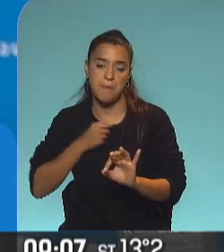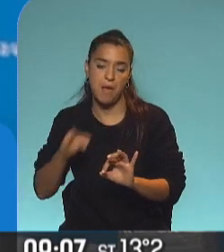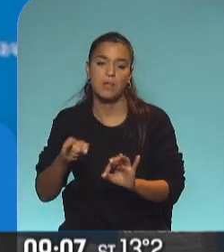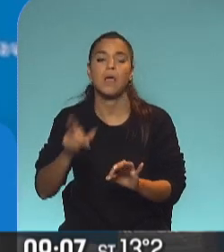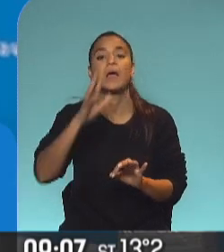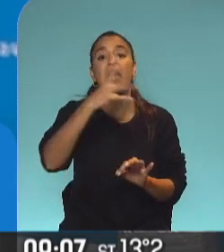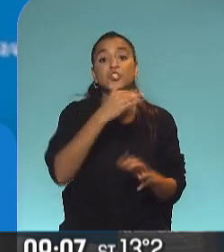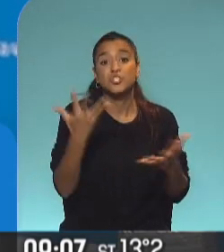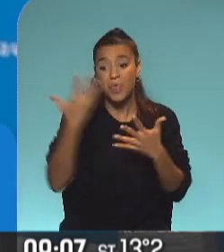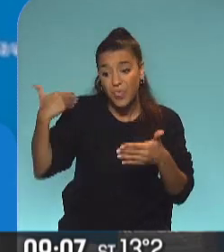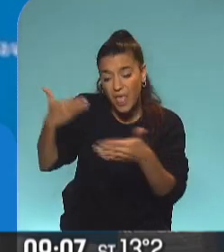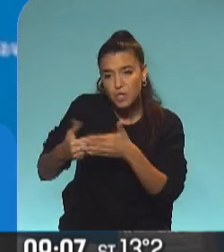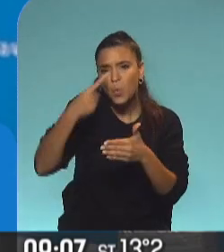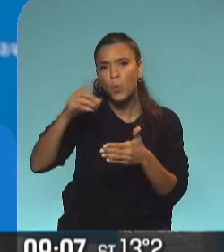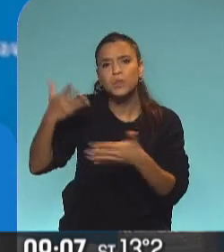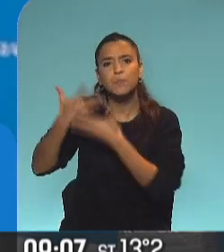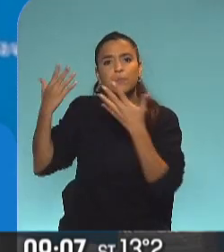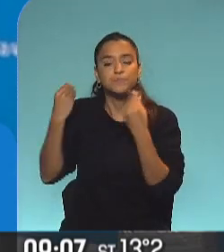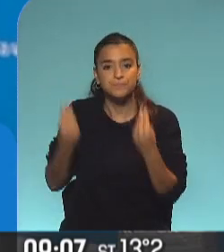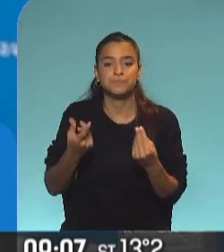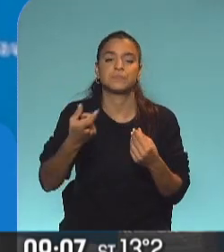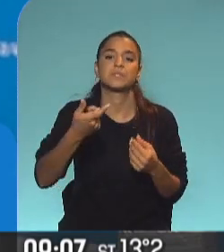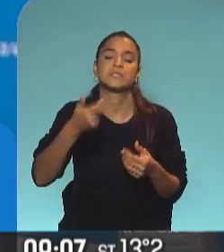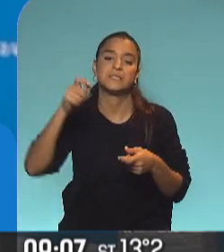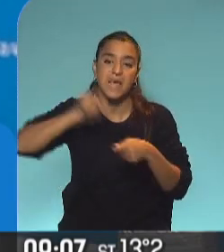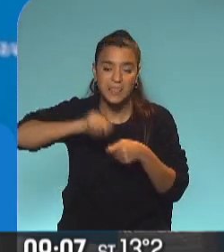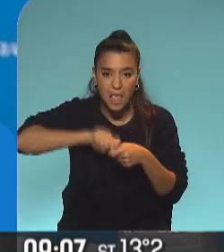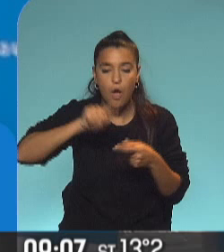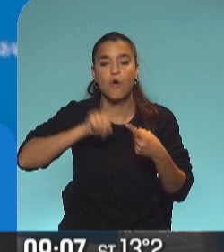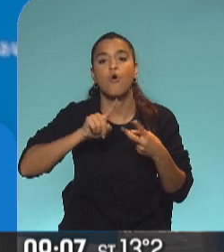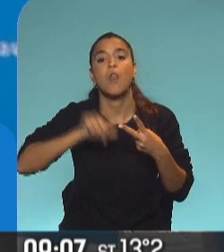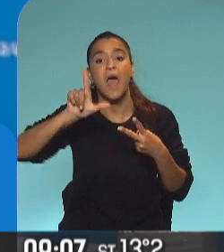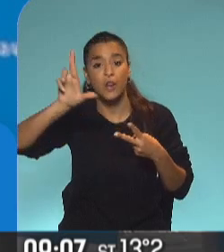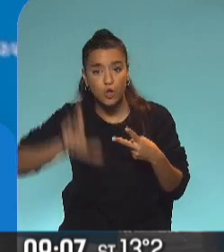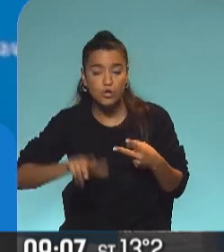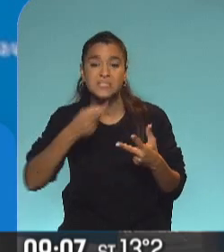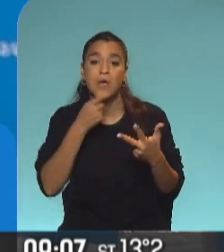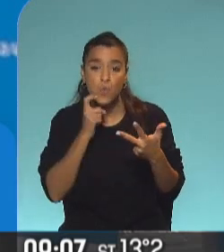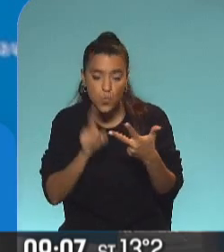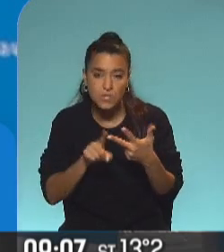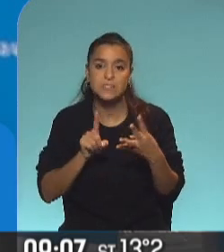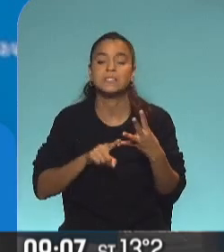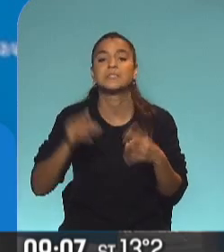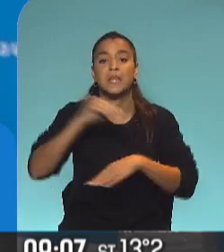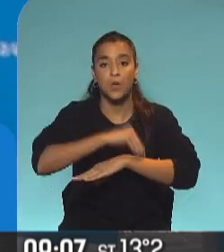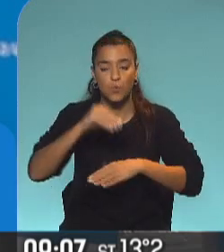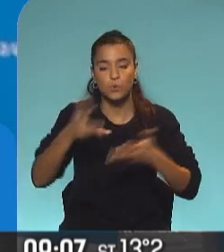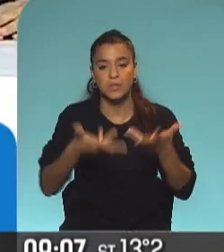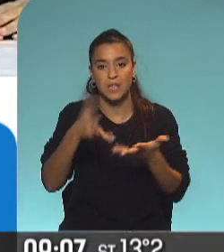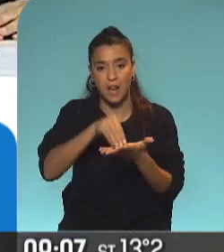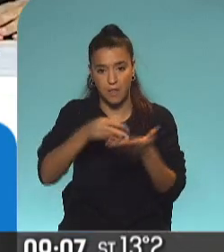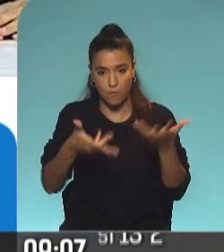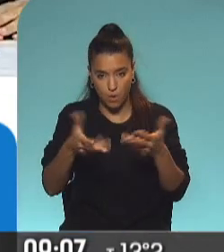14 días desde la aparición del último caso lo observamos en Santiago del Estero, en La Rioja, San Luis, Santa Cruz y Tierra del